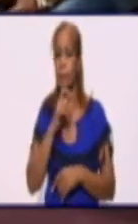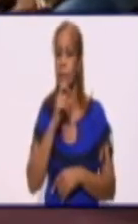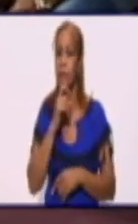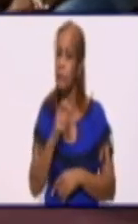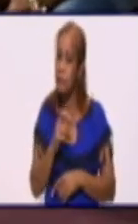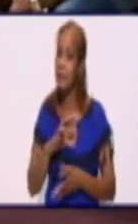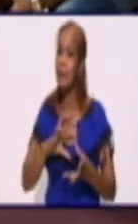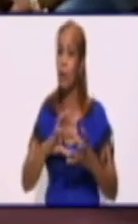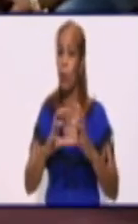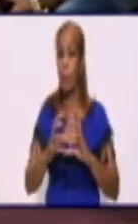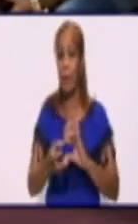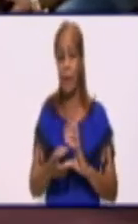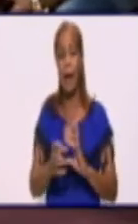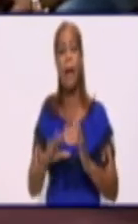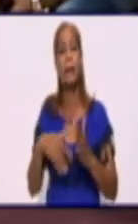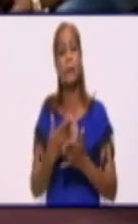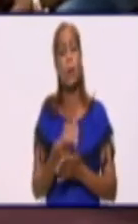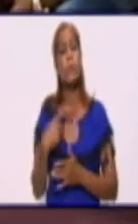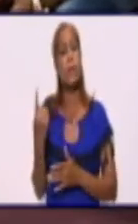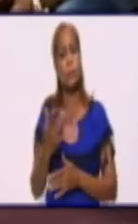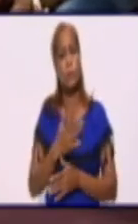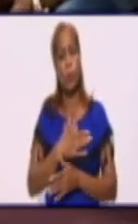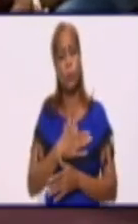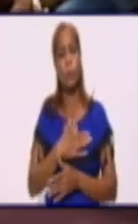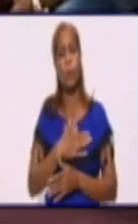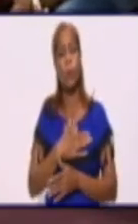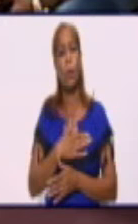nosotros seguimos complejizándonos porque, bueno,